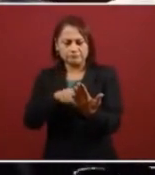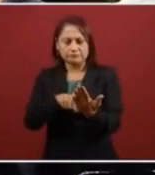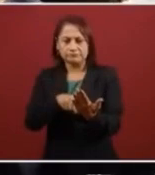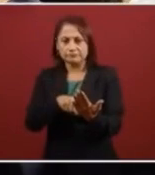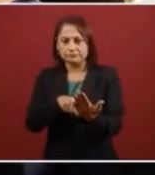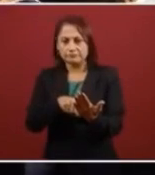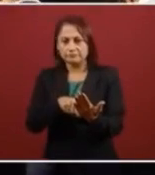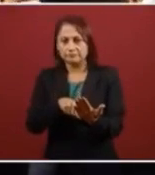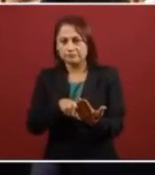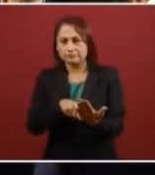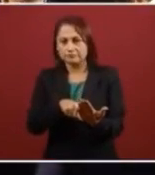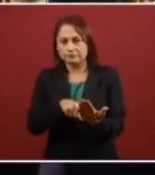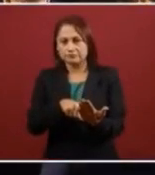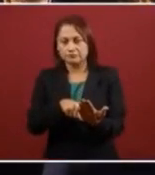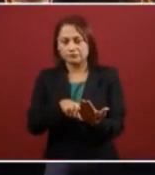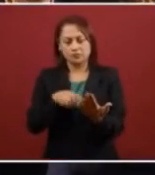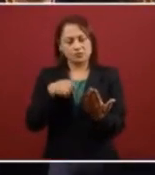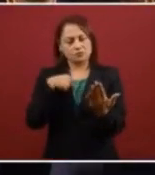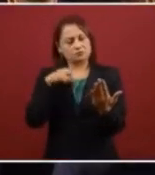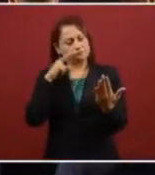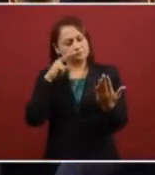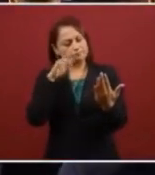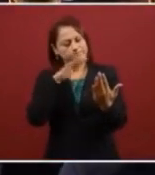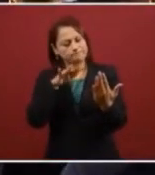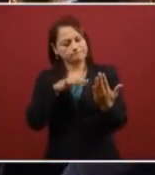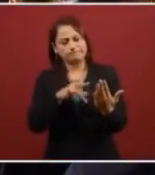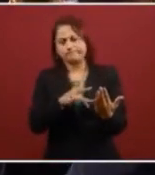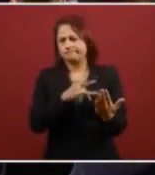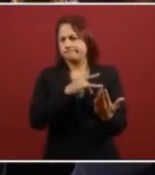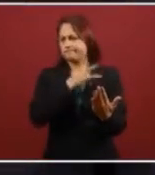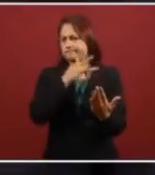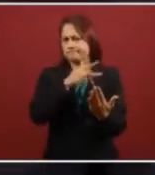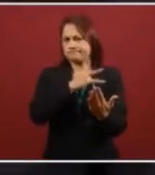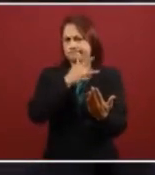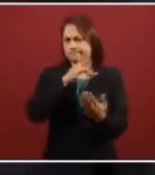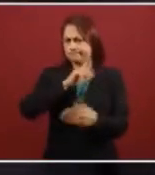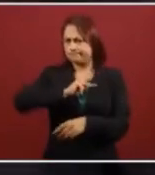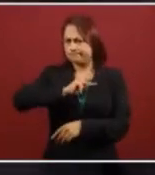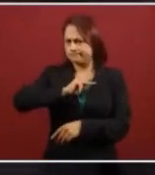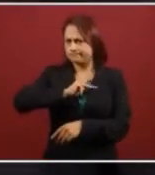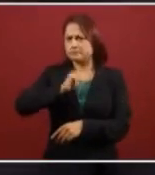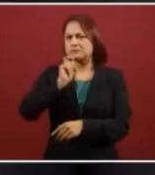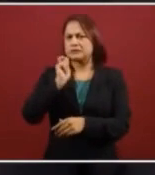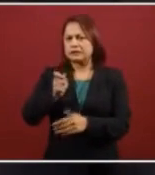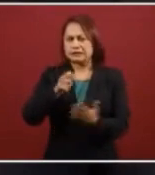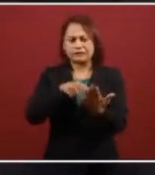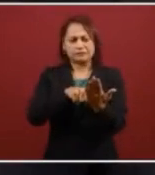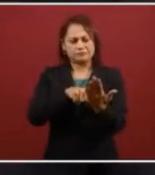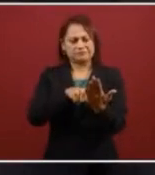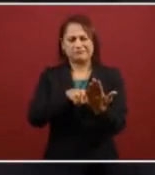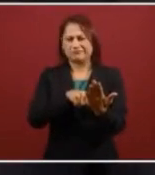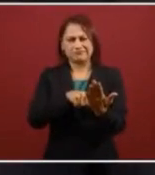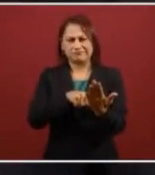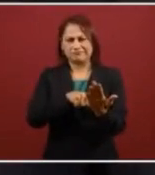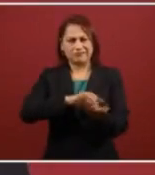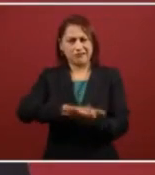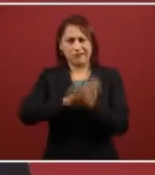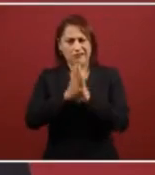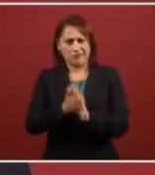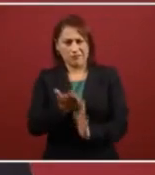my punto de vista, point of view, o sea, no reflejaba it did not el reflect cambio the